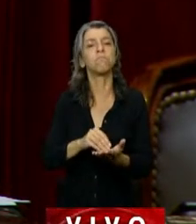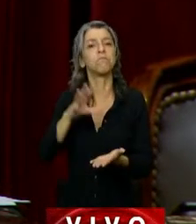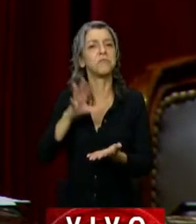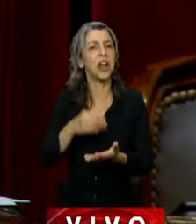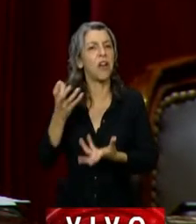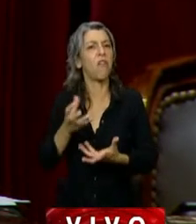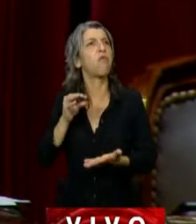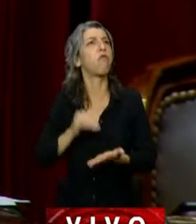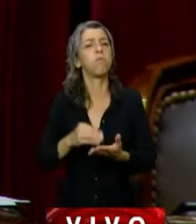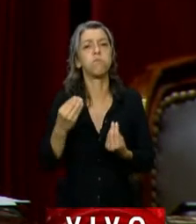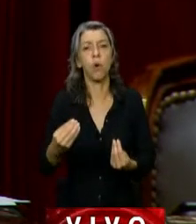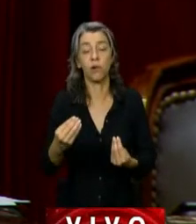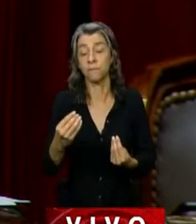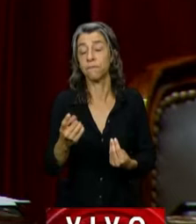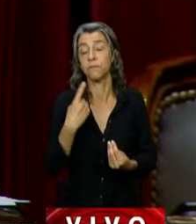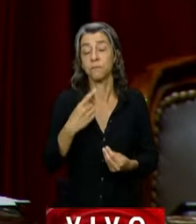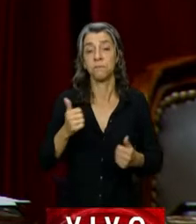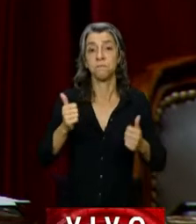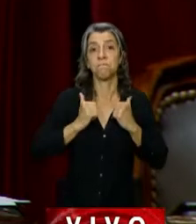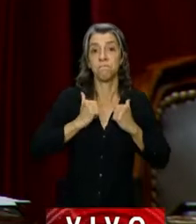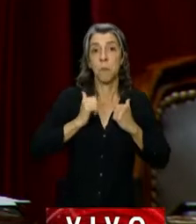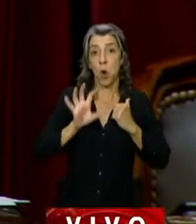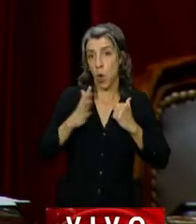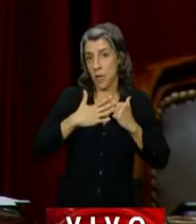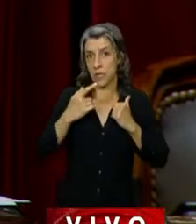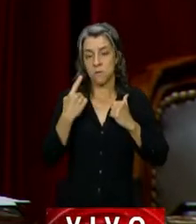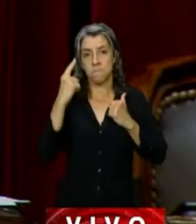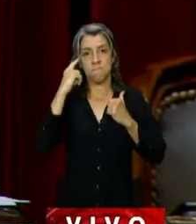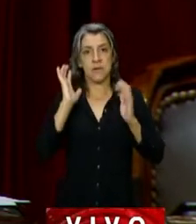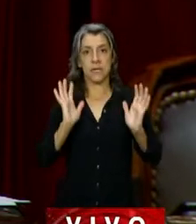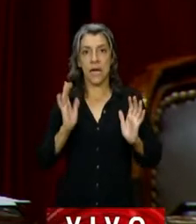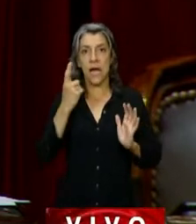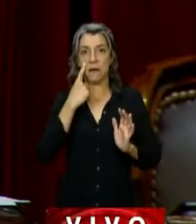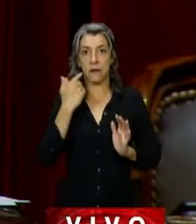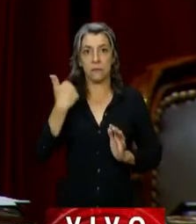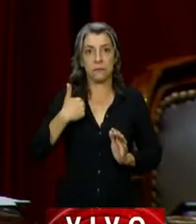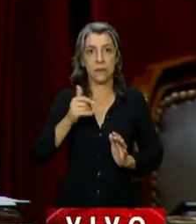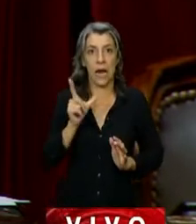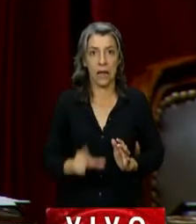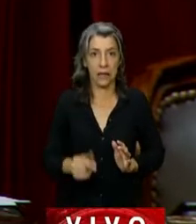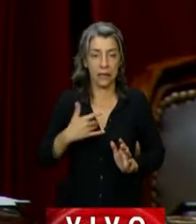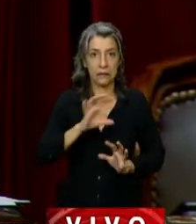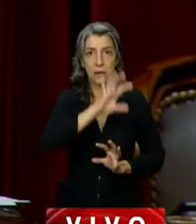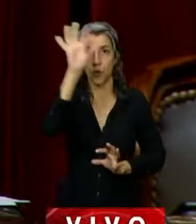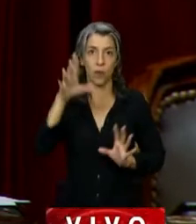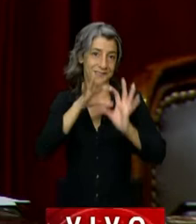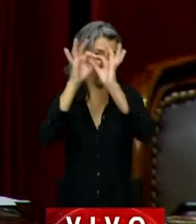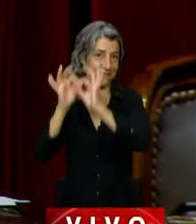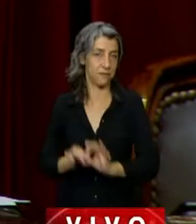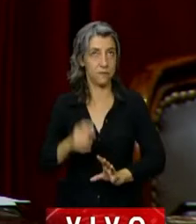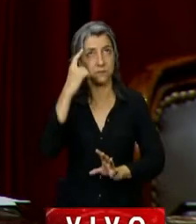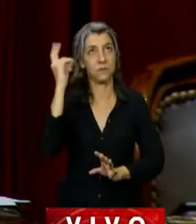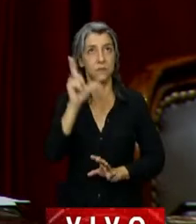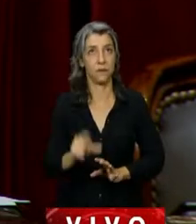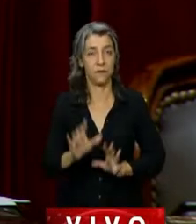todos esperábamos en la provincia que con una mirada federal el resto de los